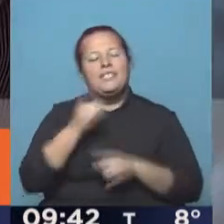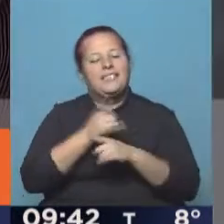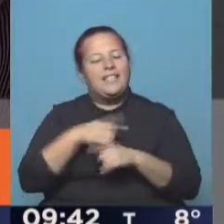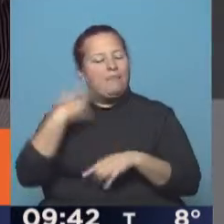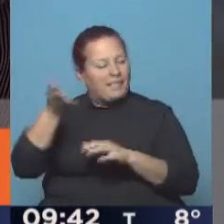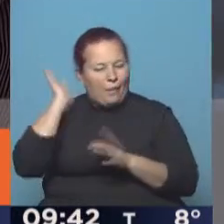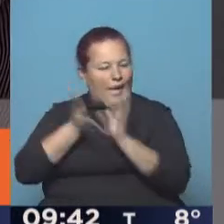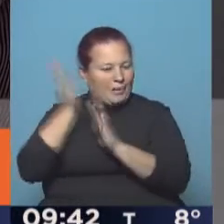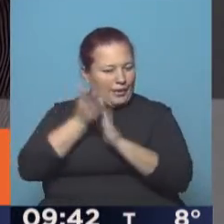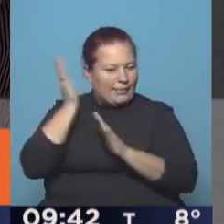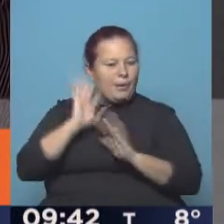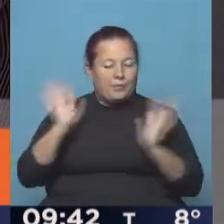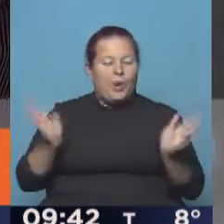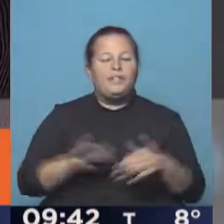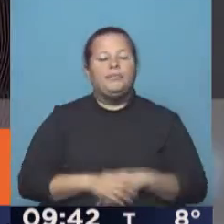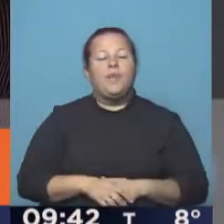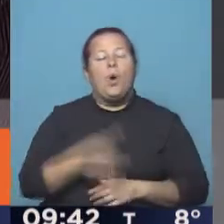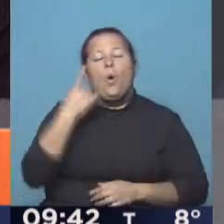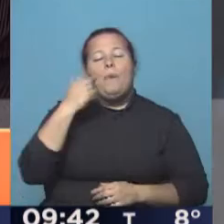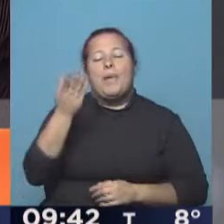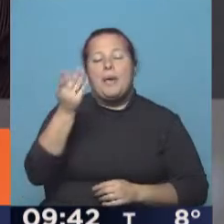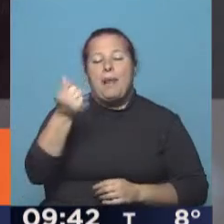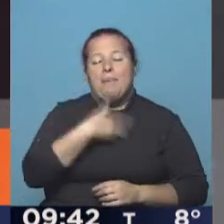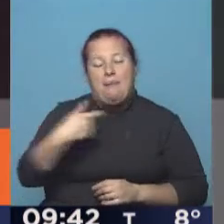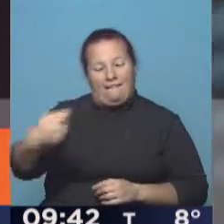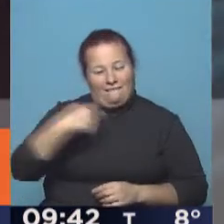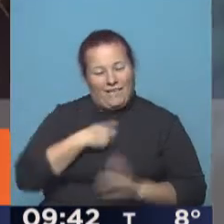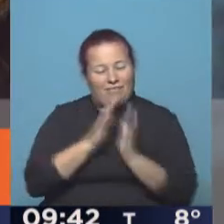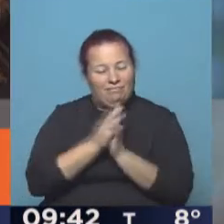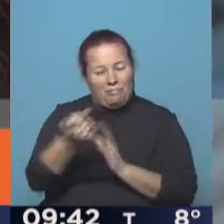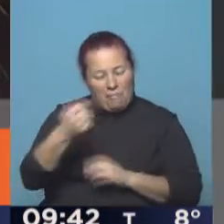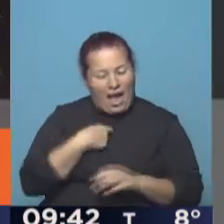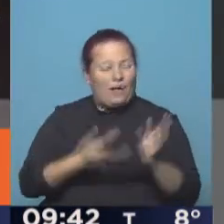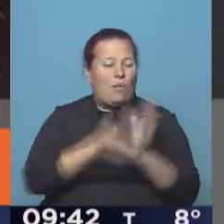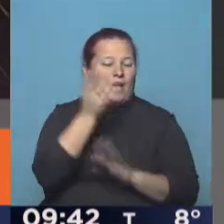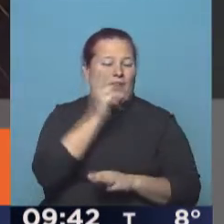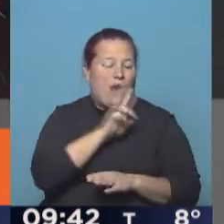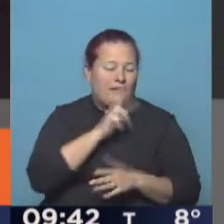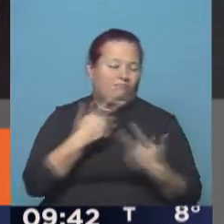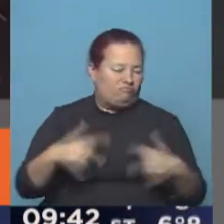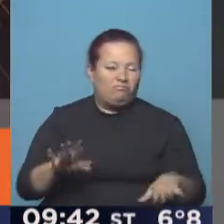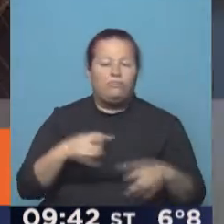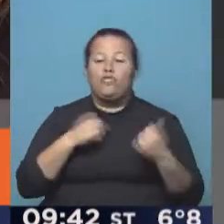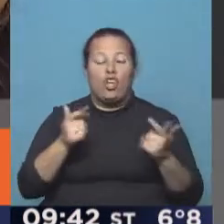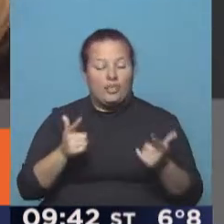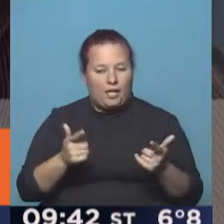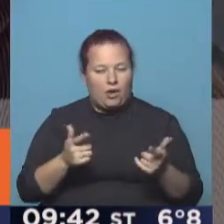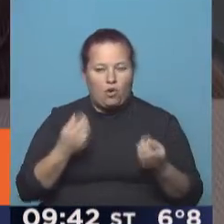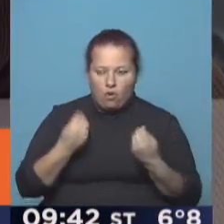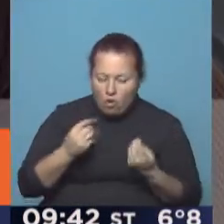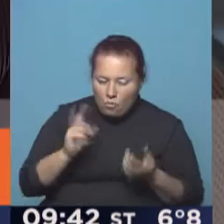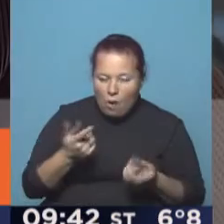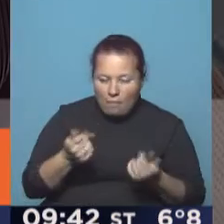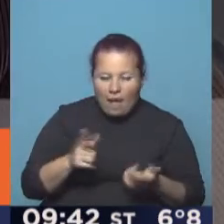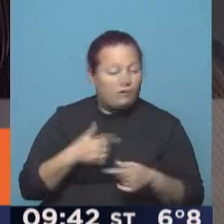seguía. Pero un día le pido plata a mi mamá. Entonces digo, mamá, dame plata porque tengo que salir, qué sé yo. No tengo. ¿Pero cómo no